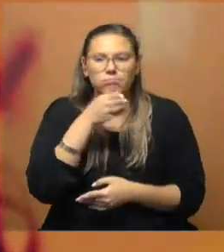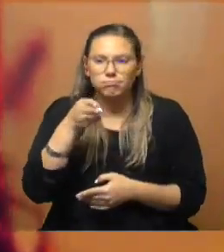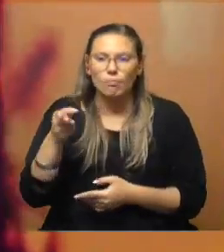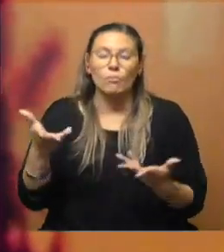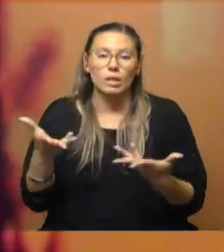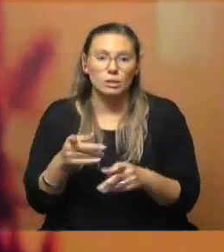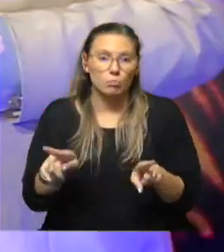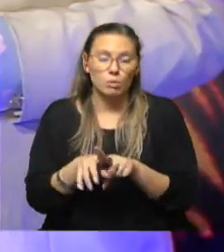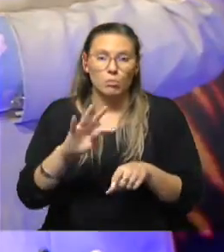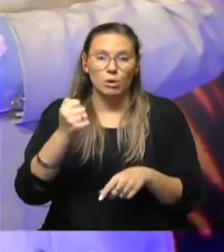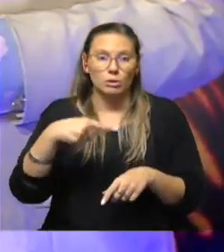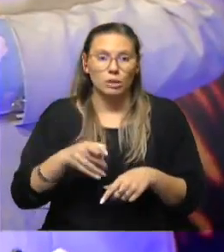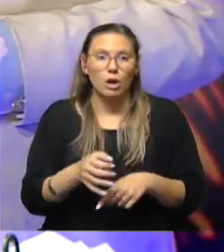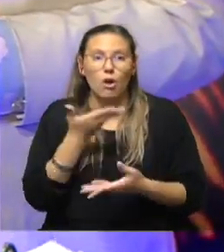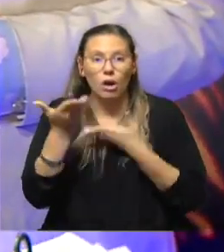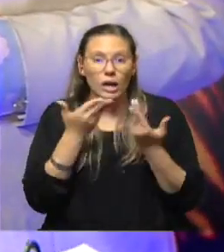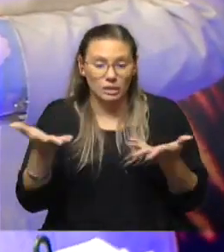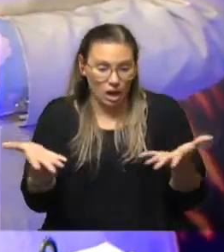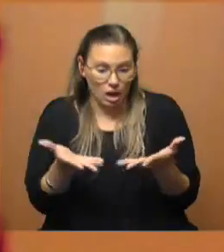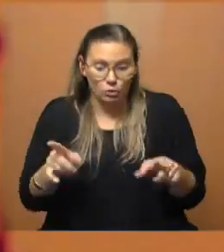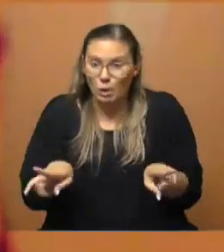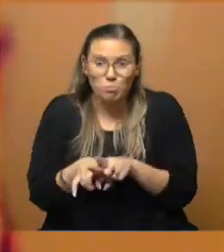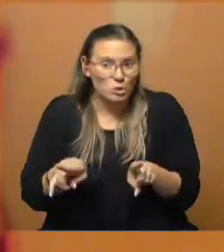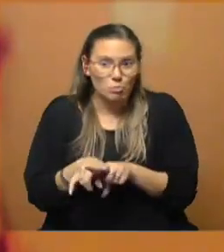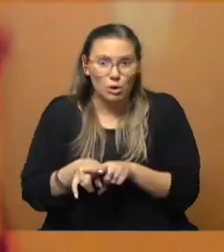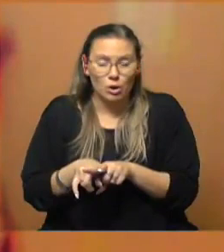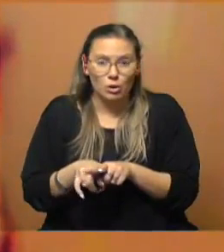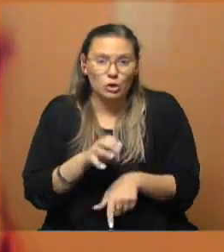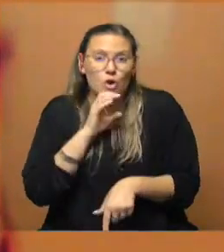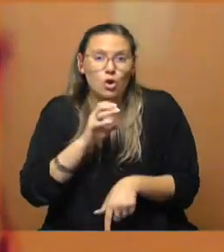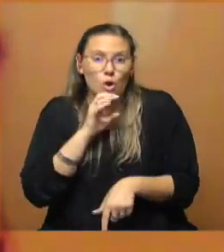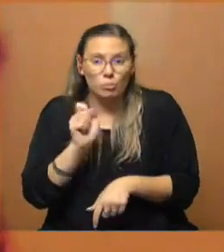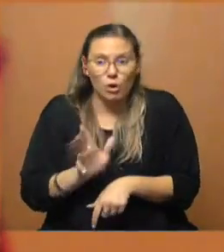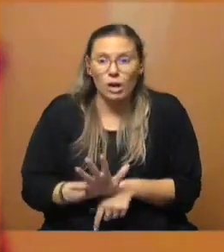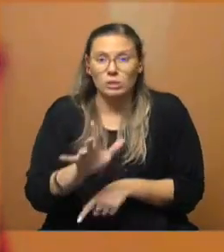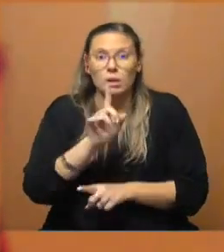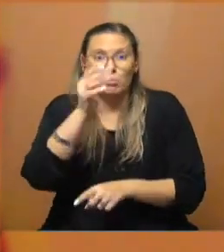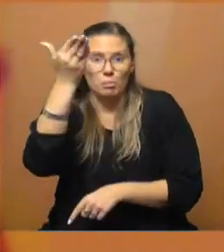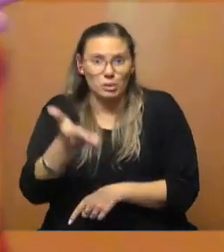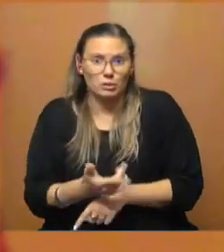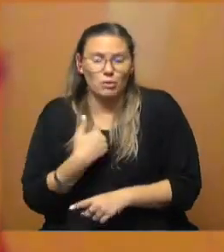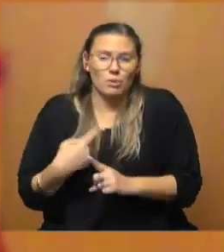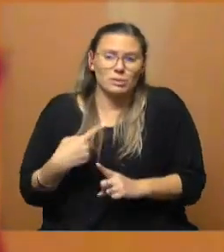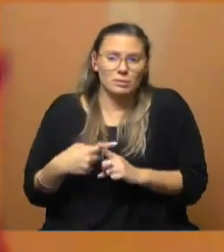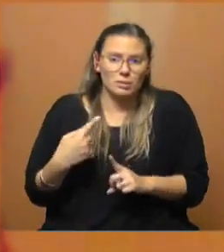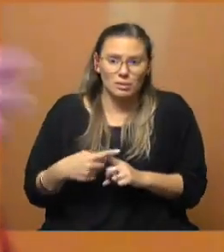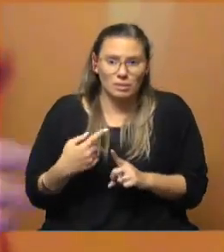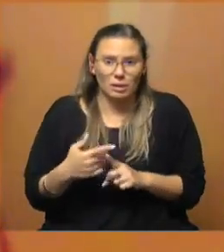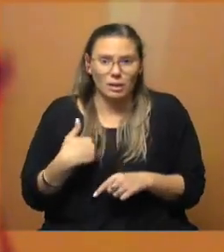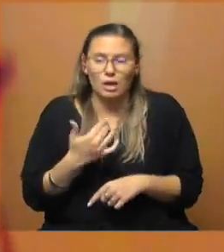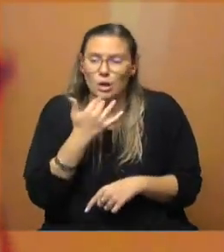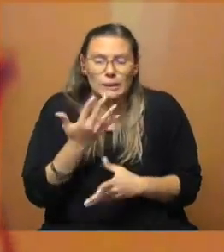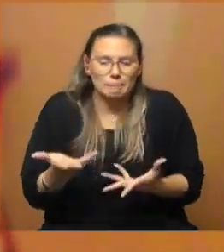nos quedaron tangos, que si los cantás hoy literalmente, son humorísticos en sí mismos, porque hay personajes que no existen, que no tienen